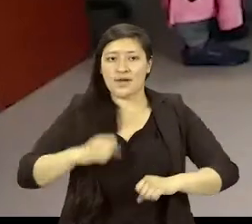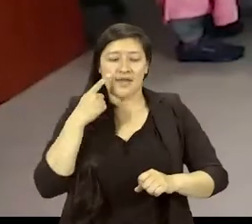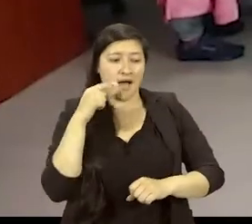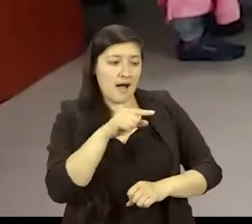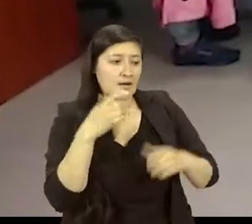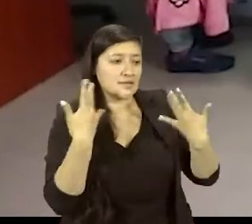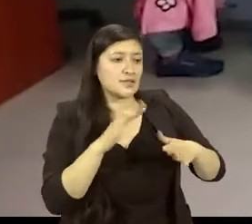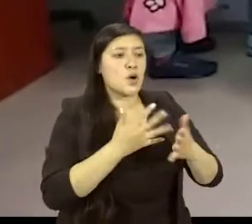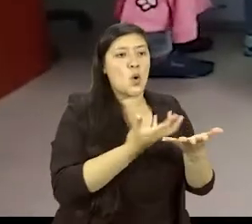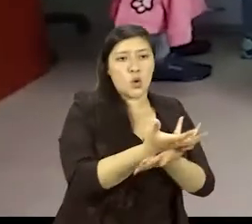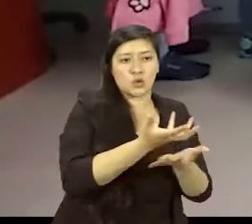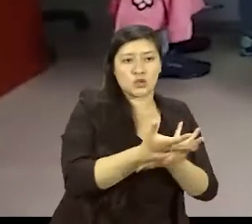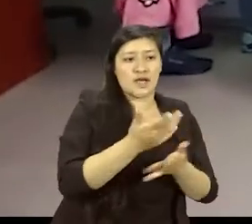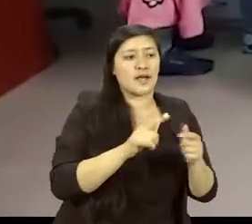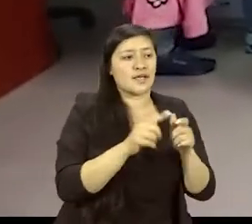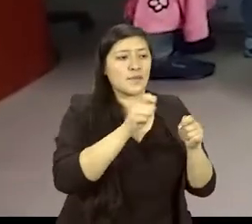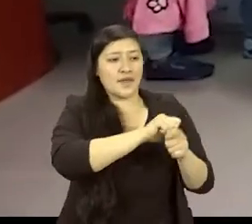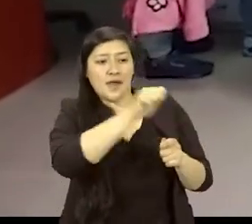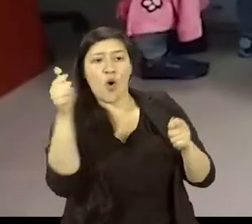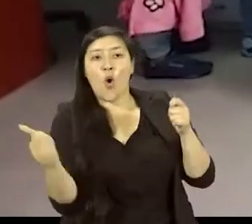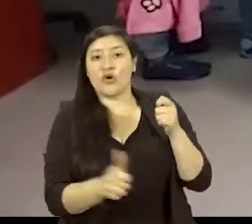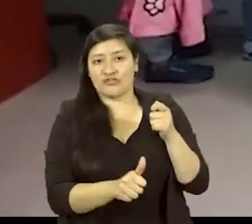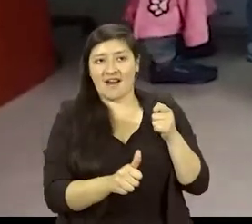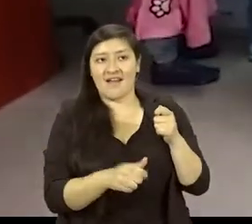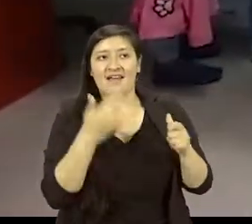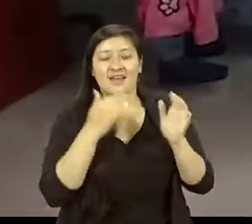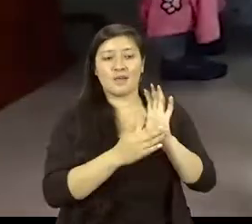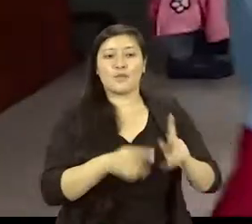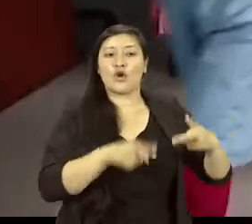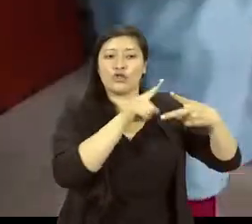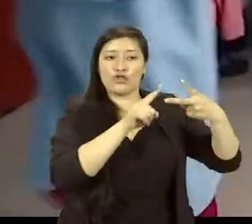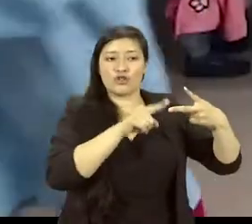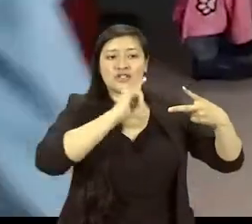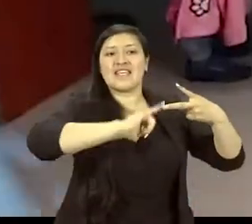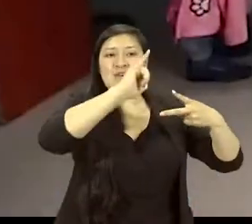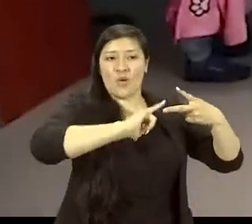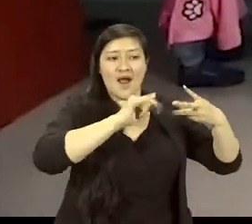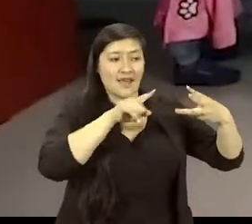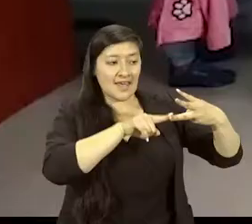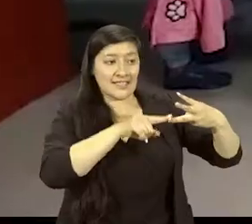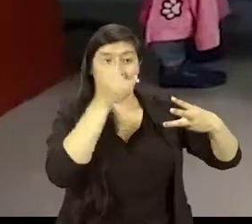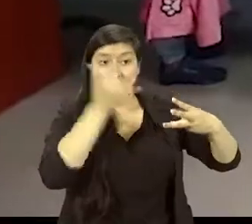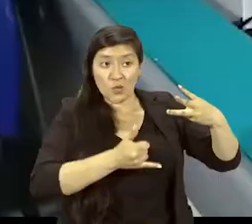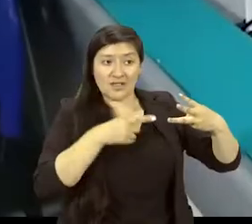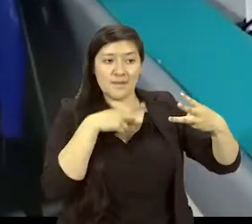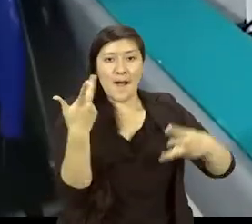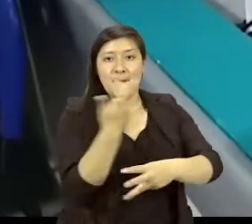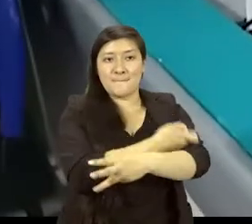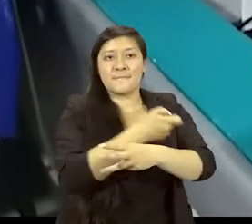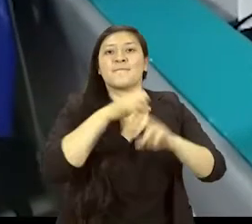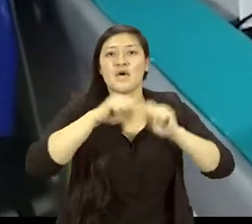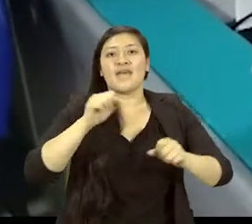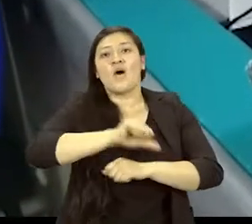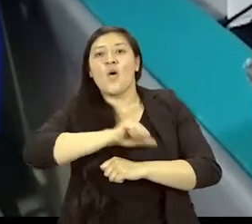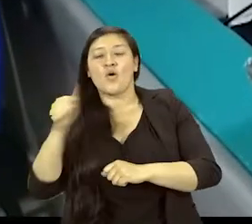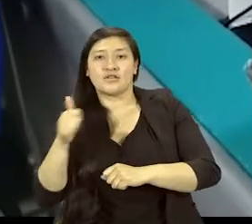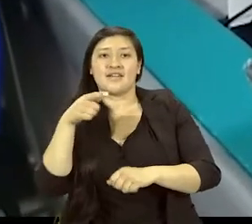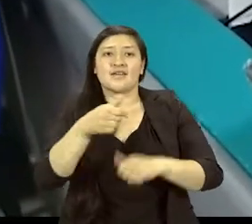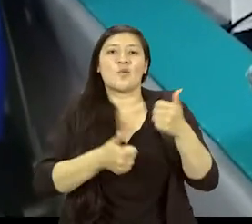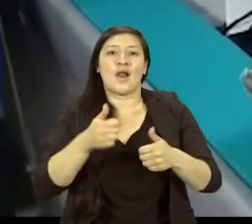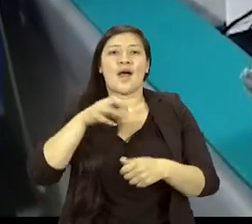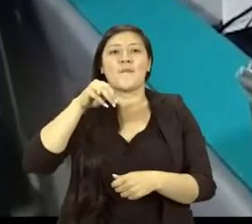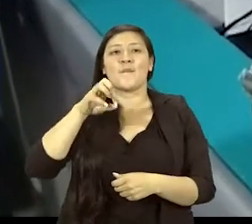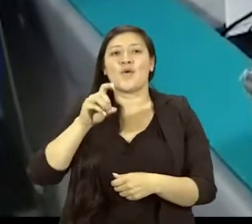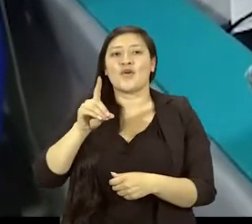teniendo en cuenta que se recomienda que sea heteróloga, que en este momento pues se cuenta con la vacuna Moderna, pues se aplicará